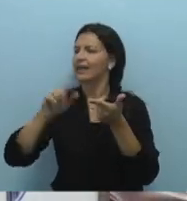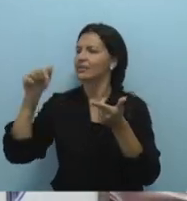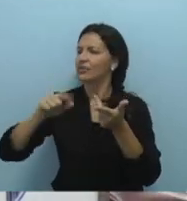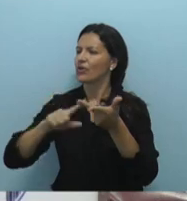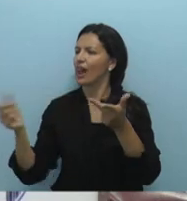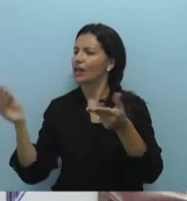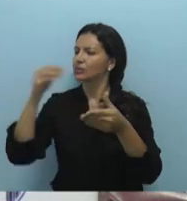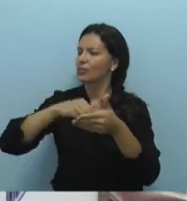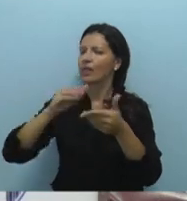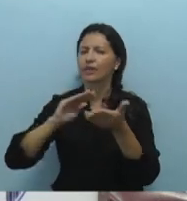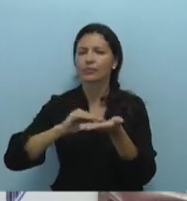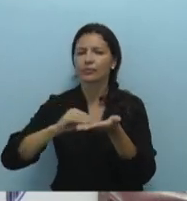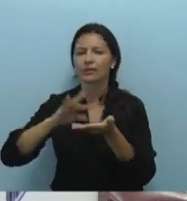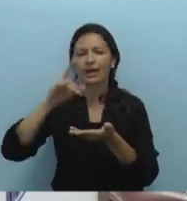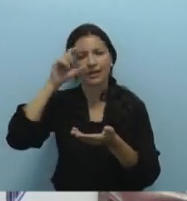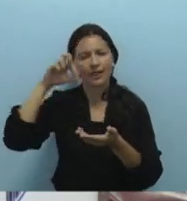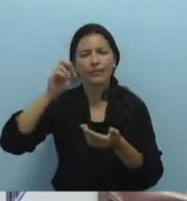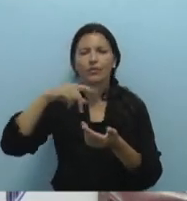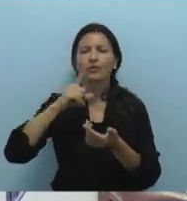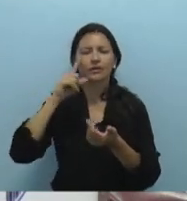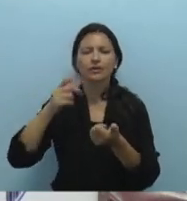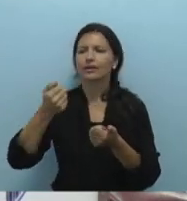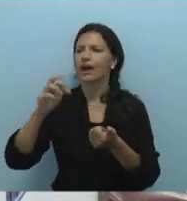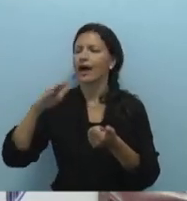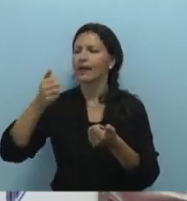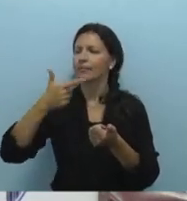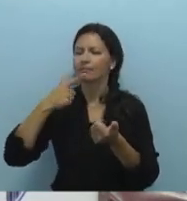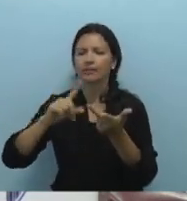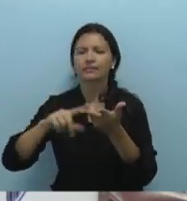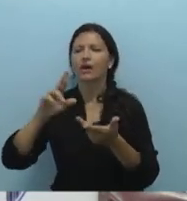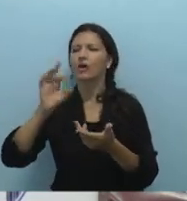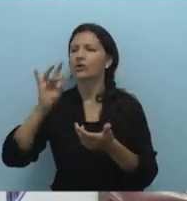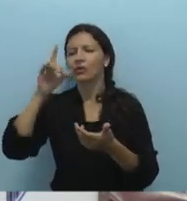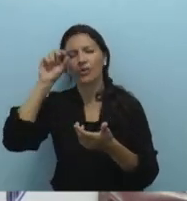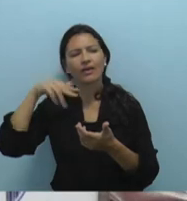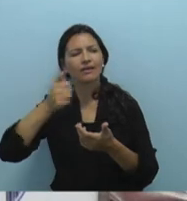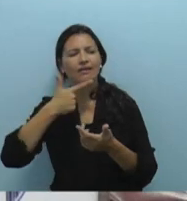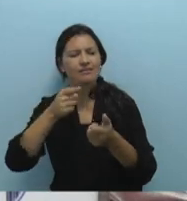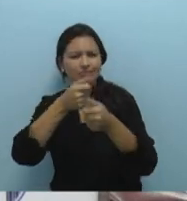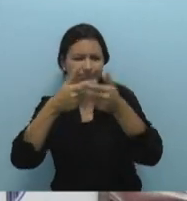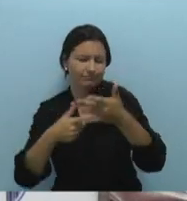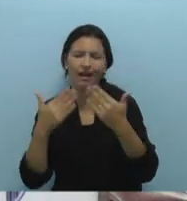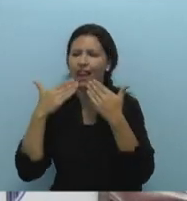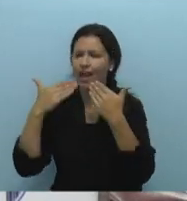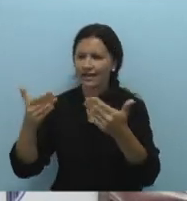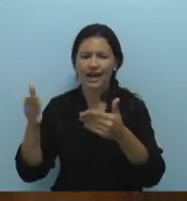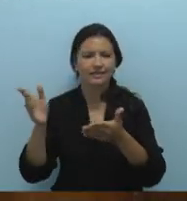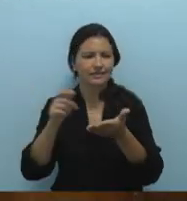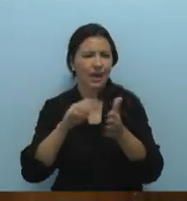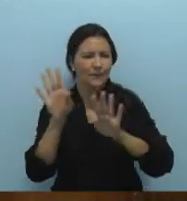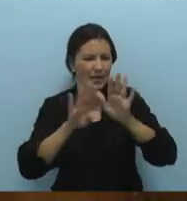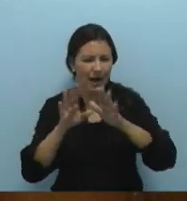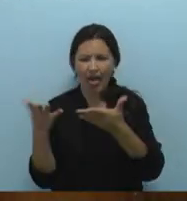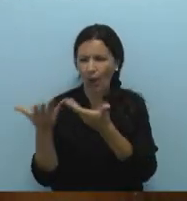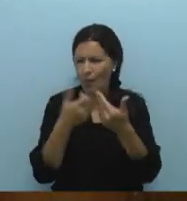parlamentaria se sumaron la diputada de Ponti, Armas Velavi y Rodenas, así que muchas gracias por el acompañamiento. Muy bien, gracias, diputada.